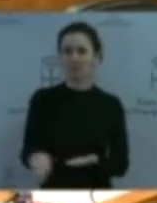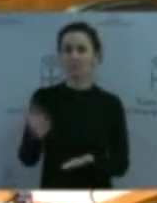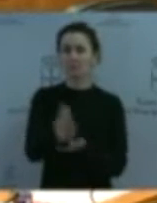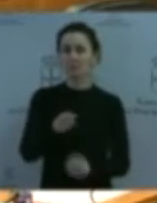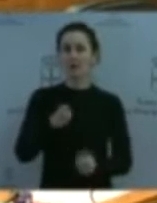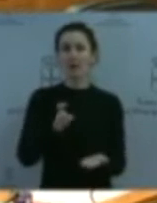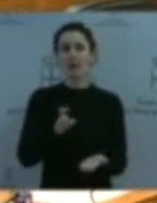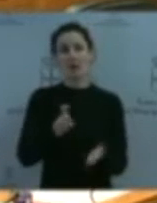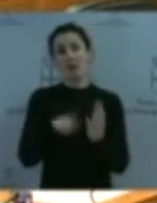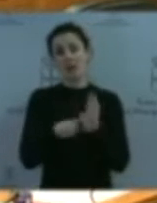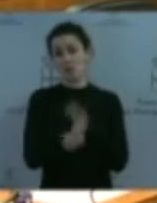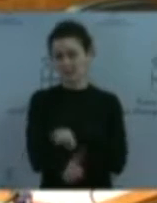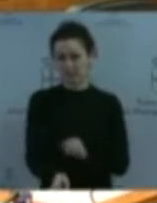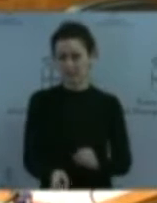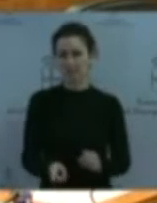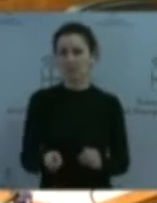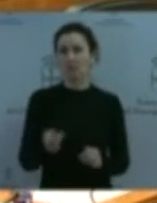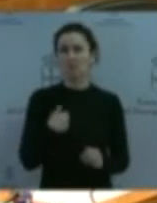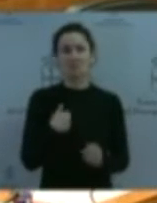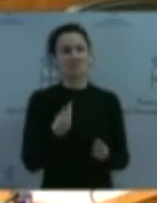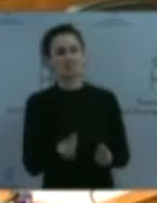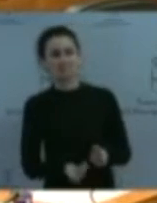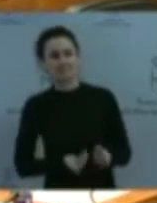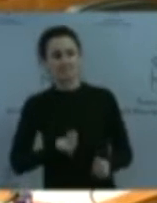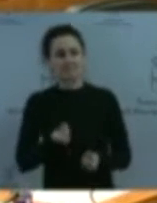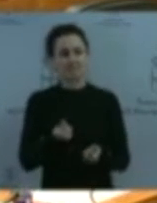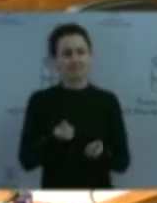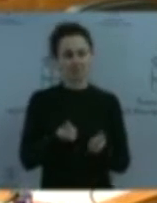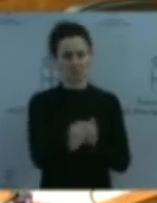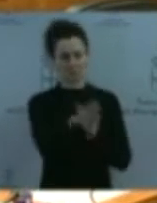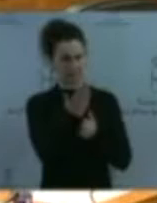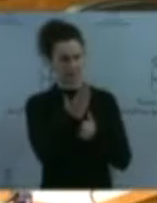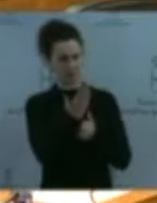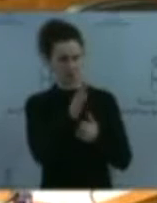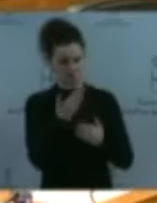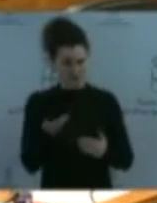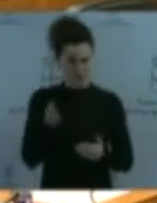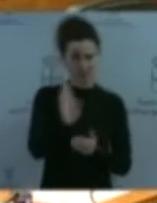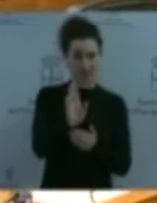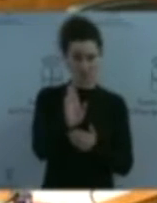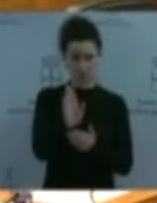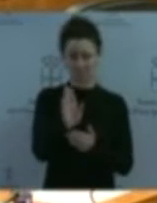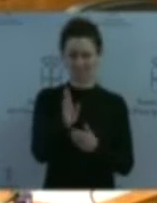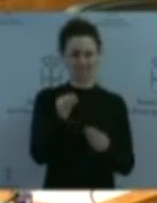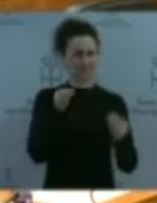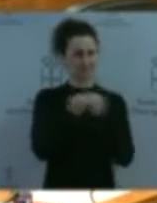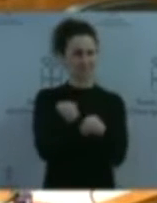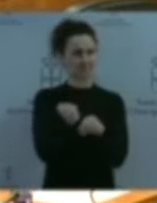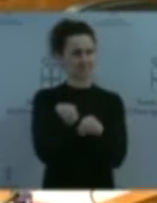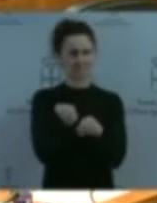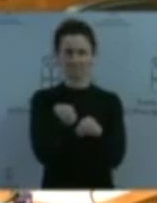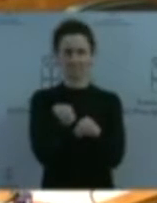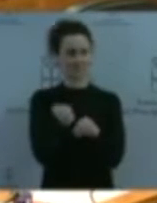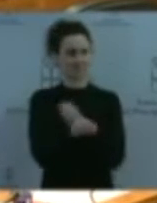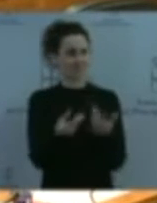encontrado diferencias con lo que ustedes plantean hoy aquí, señores de Izquierda Unida, y también desde que hace una semana llamáramos